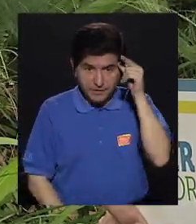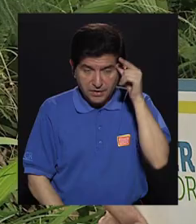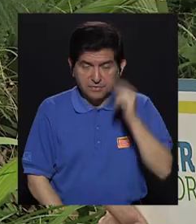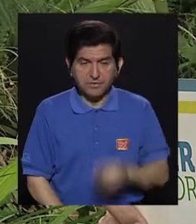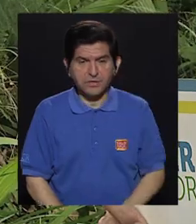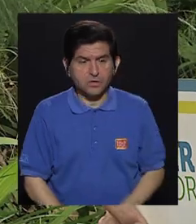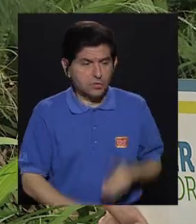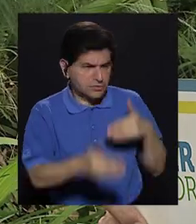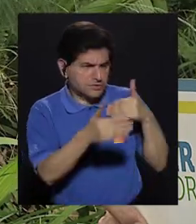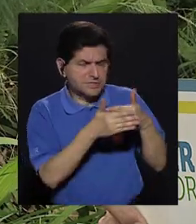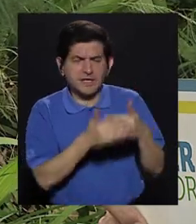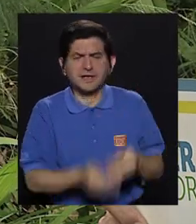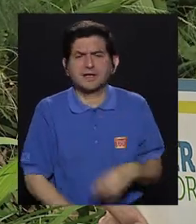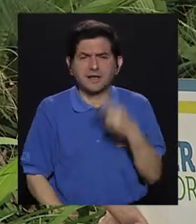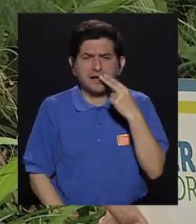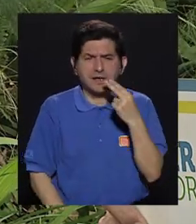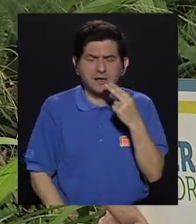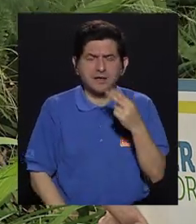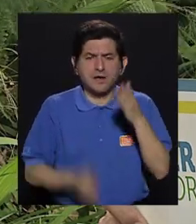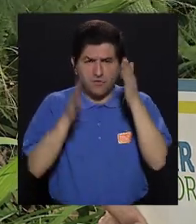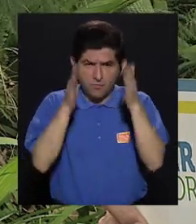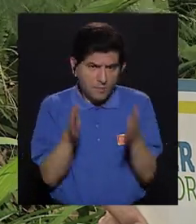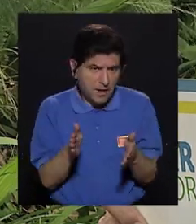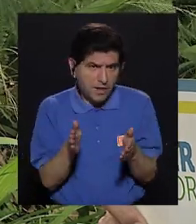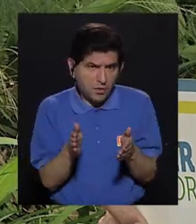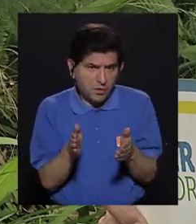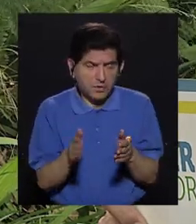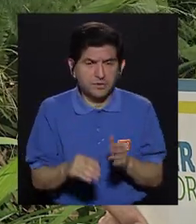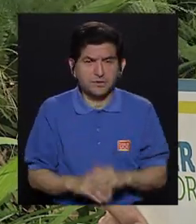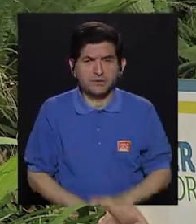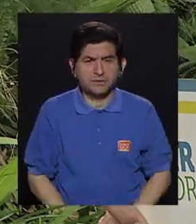supuesto que el estar al lado de un fumador